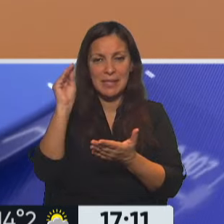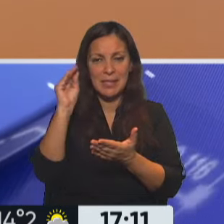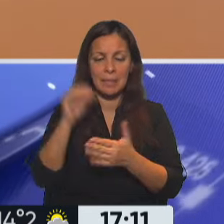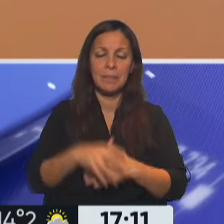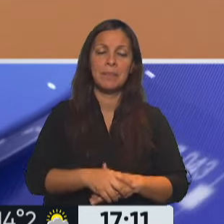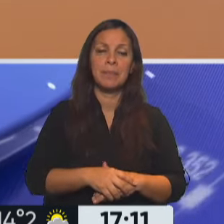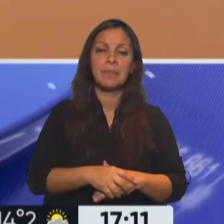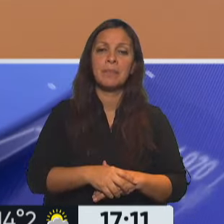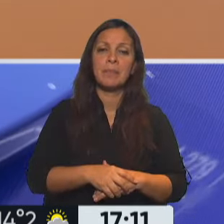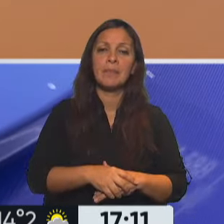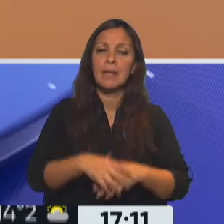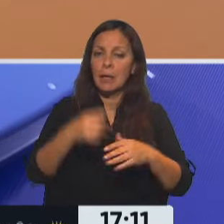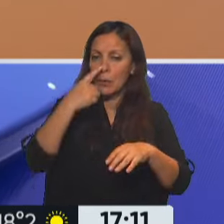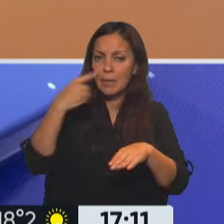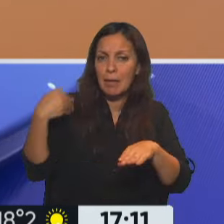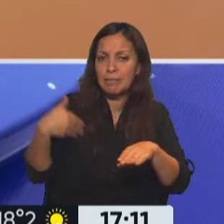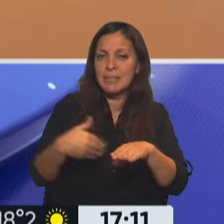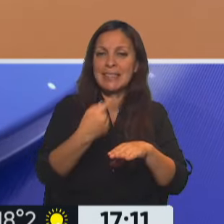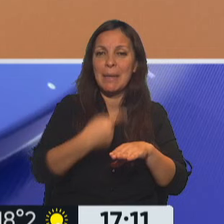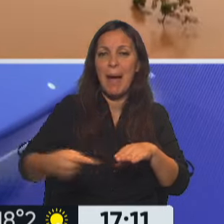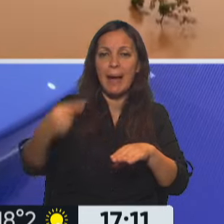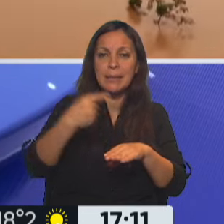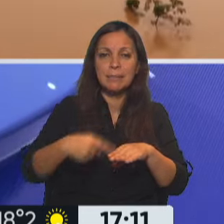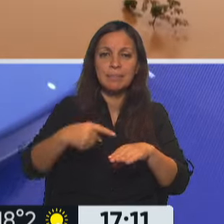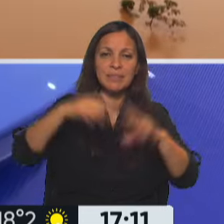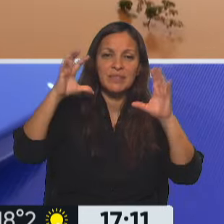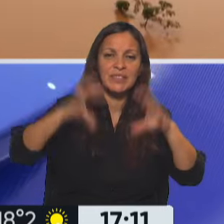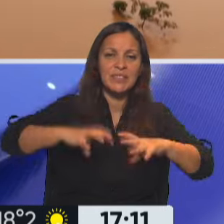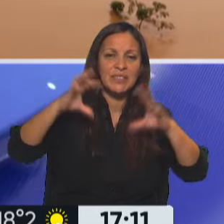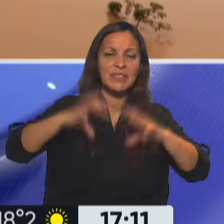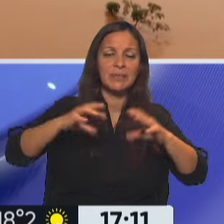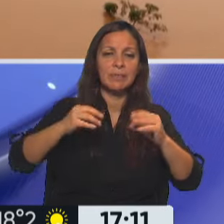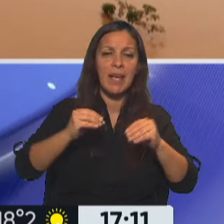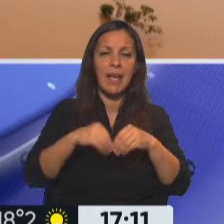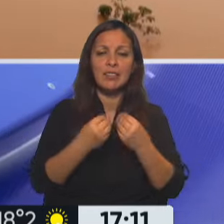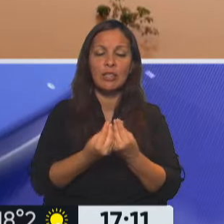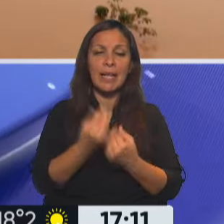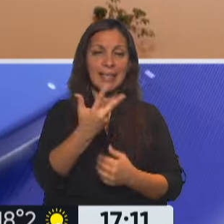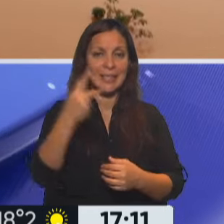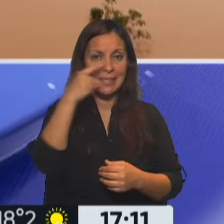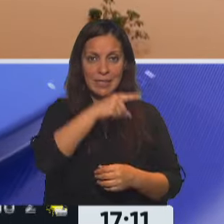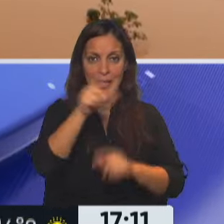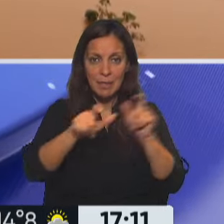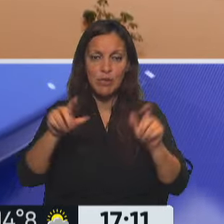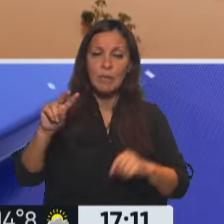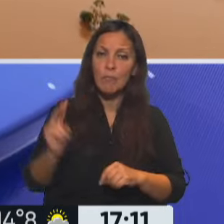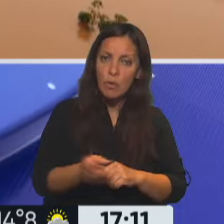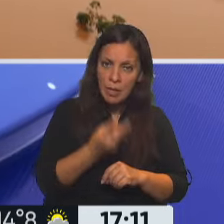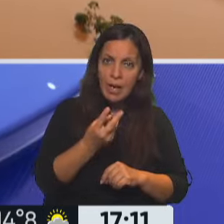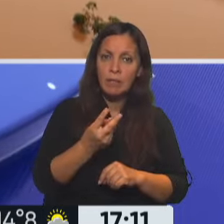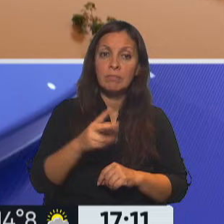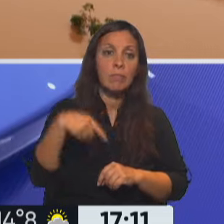a municipios, se provocó también unas 37 muertes, mientras otras 74 personas